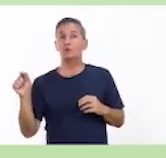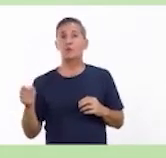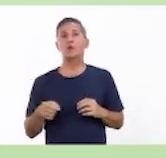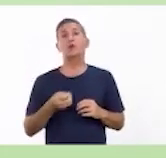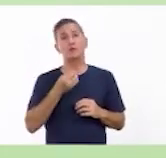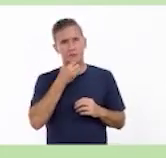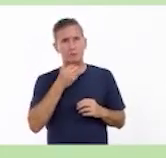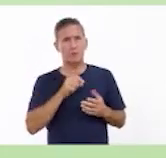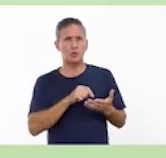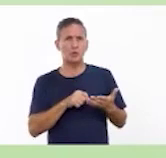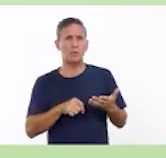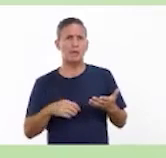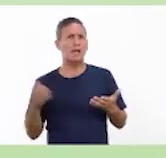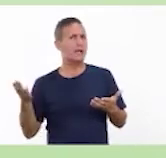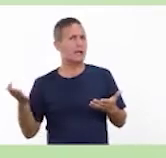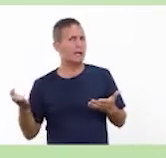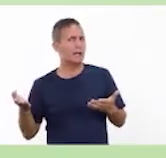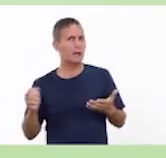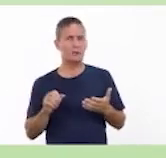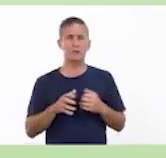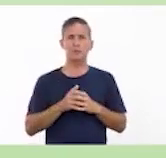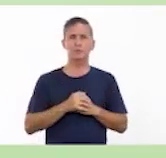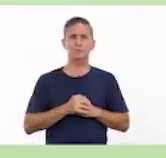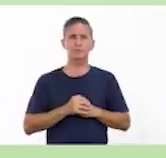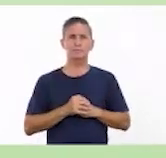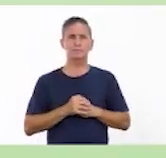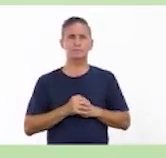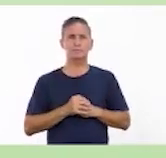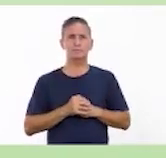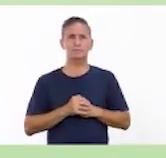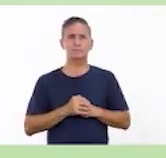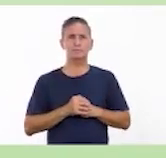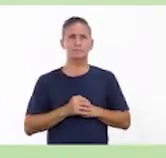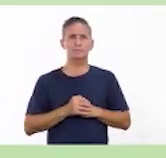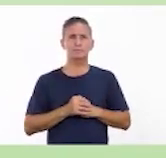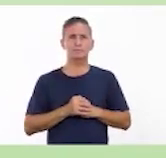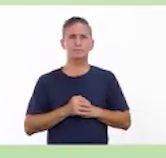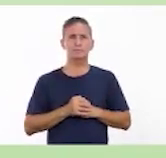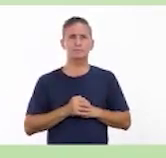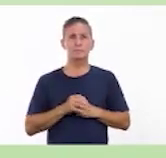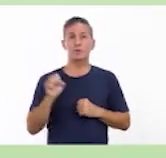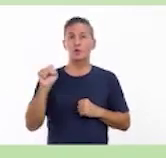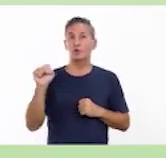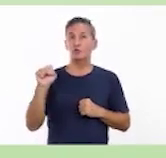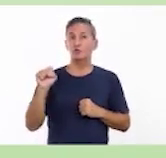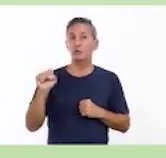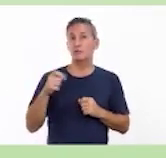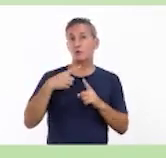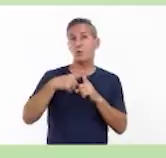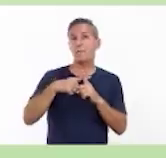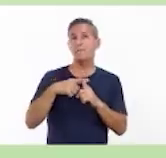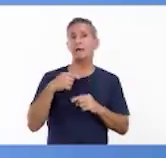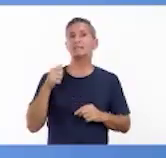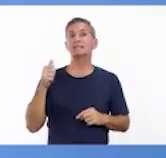único sustantivo. Por favor, si pueden copiarlo, lo copian. Rapidito.